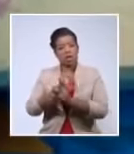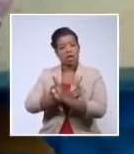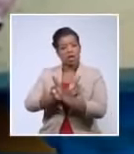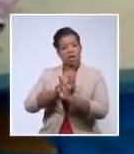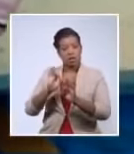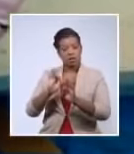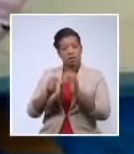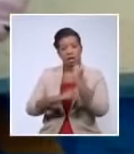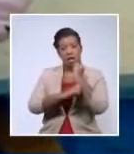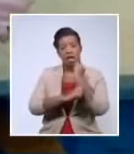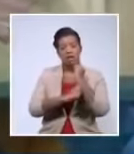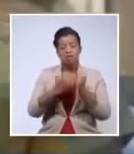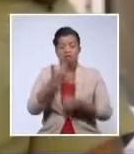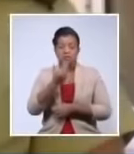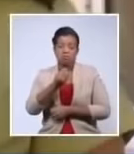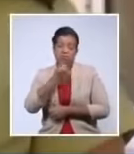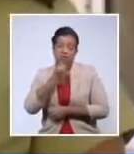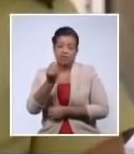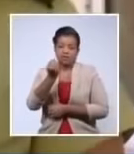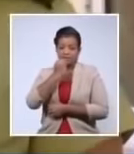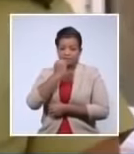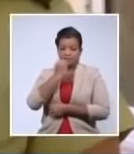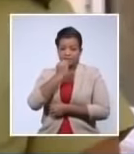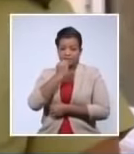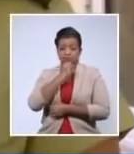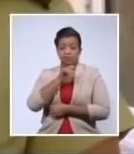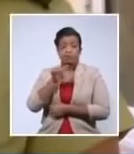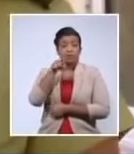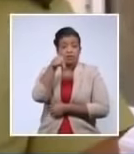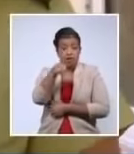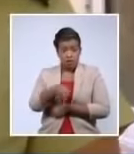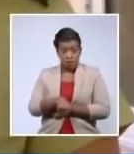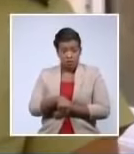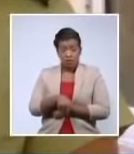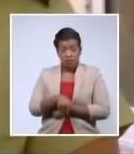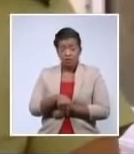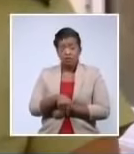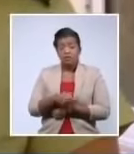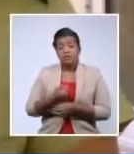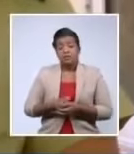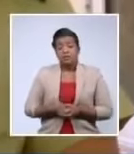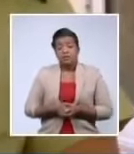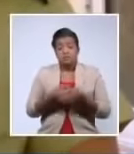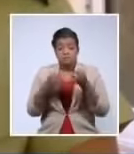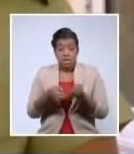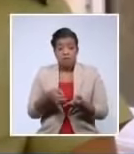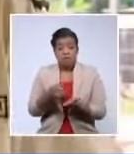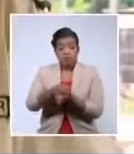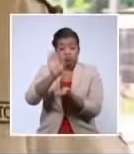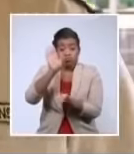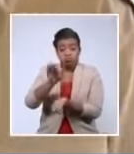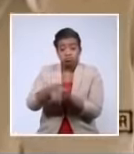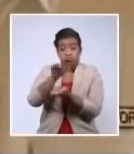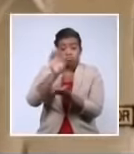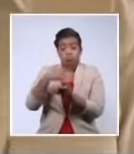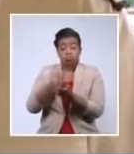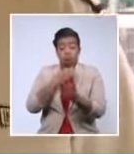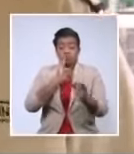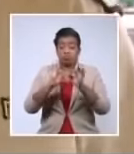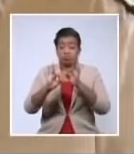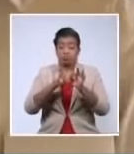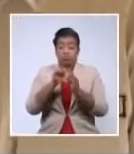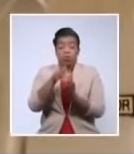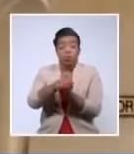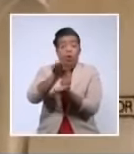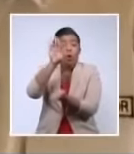para el consumo humano. Nos encontramos en presencia de una especie que se encuentra en veda permanente. Estamos hablando del